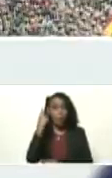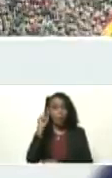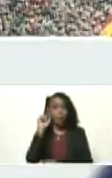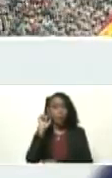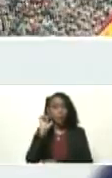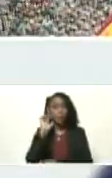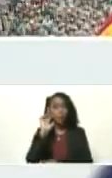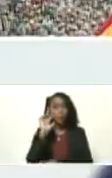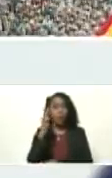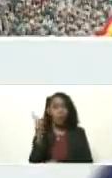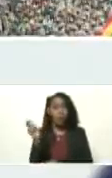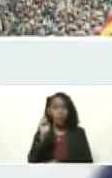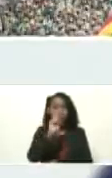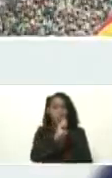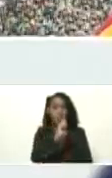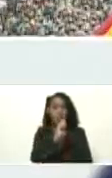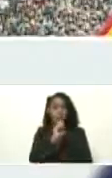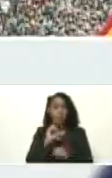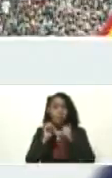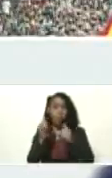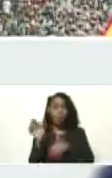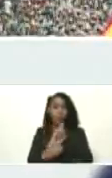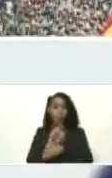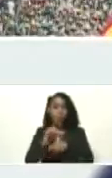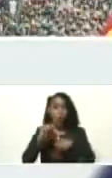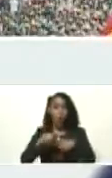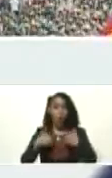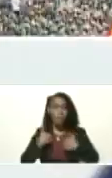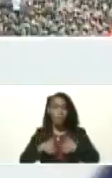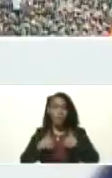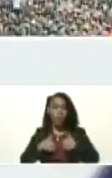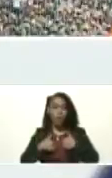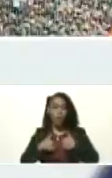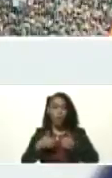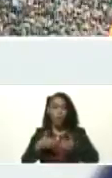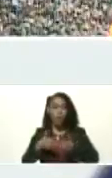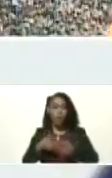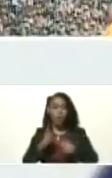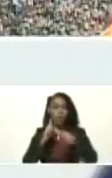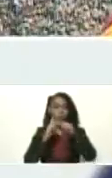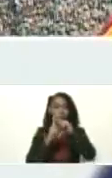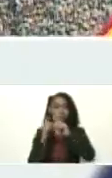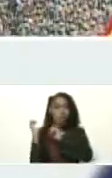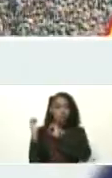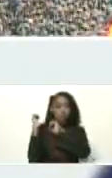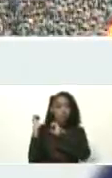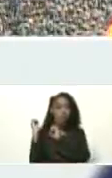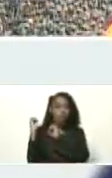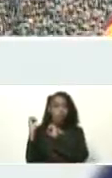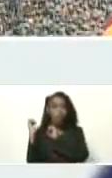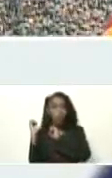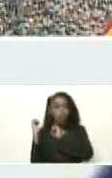arrancó acelerado. Hoy es miércoles del Nazareno, ¿verdad?